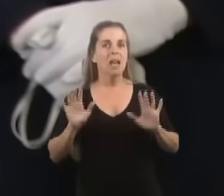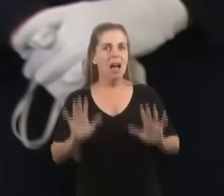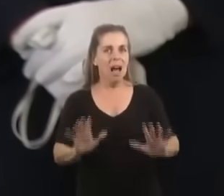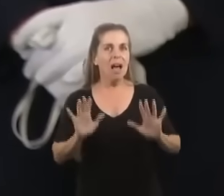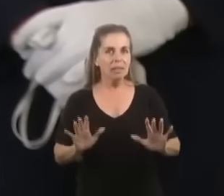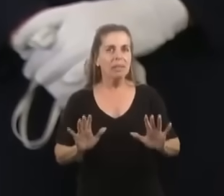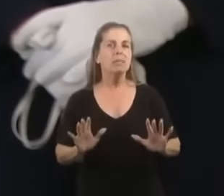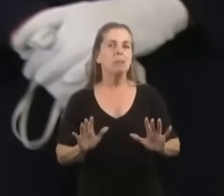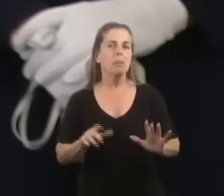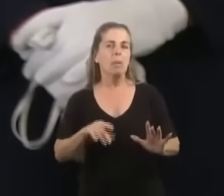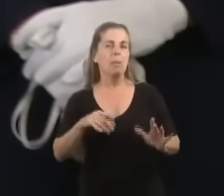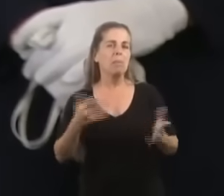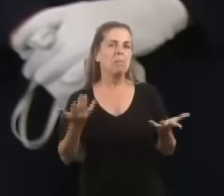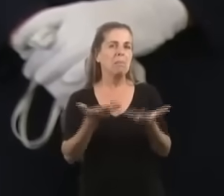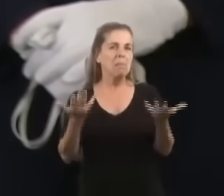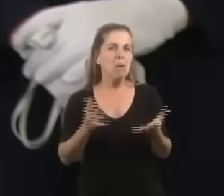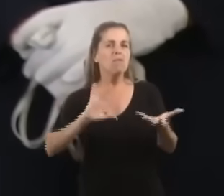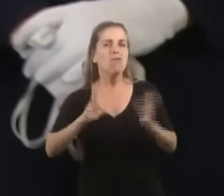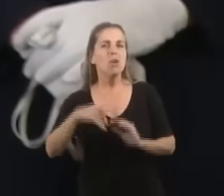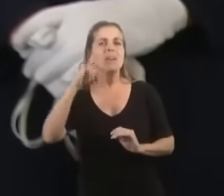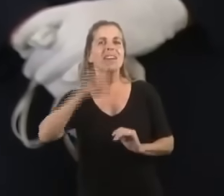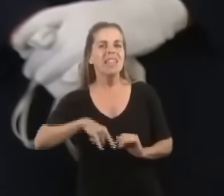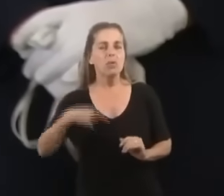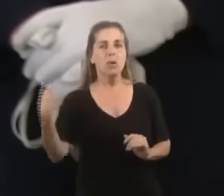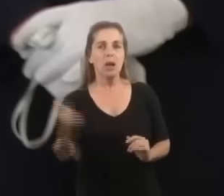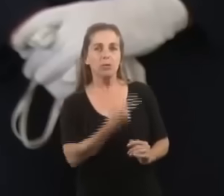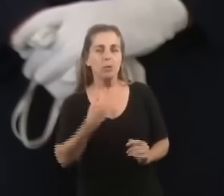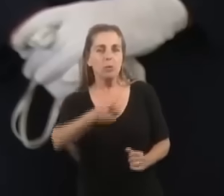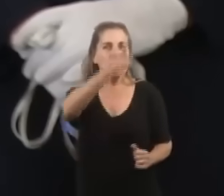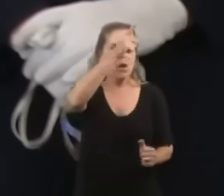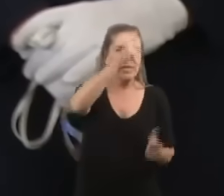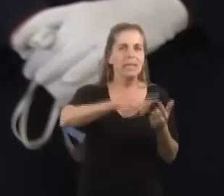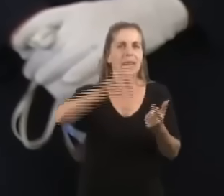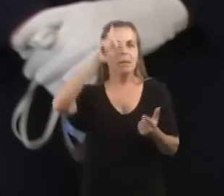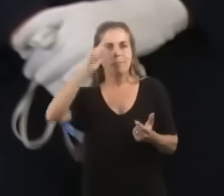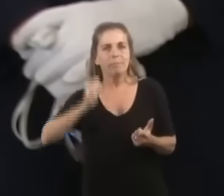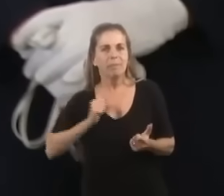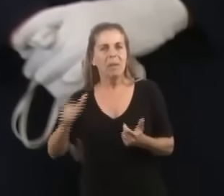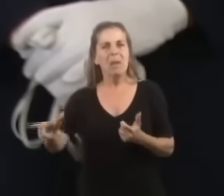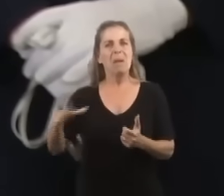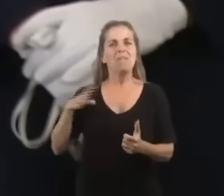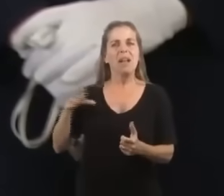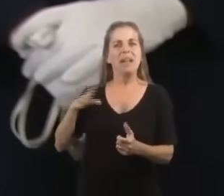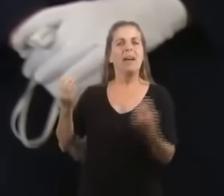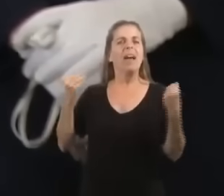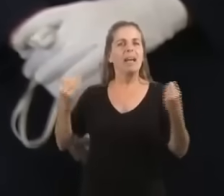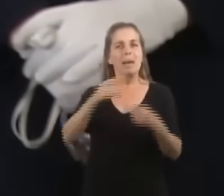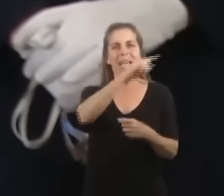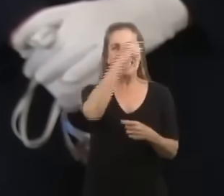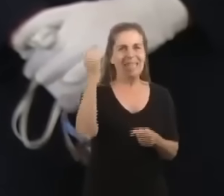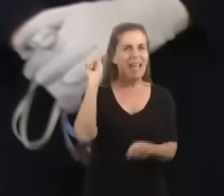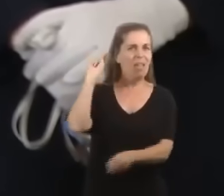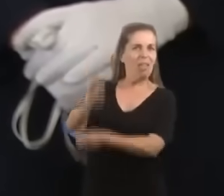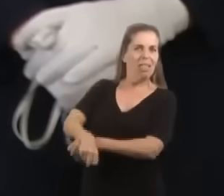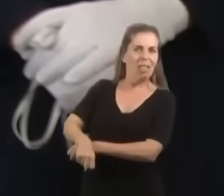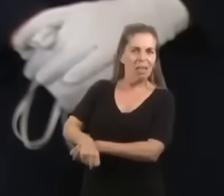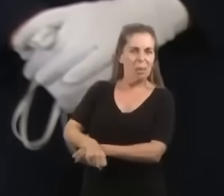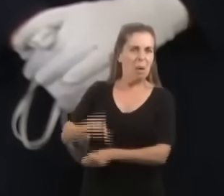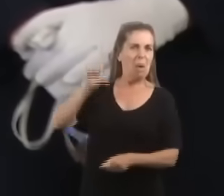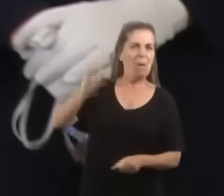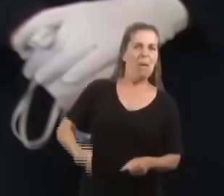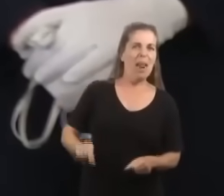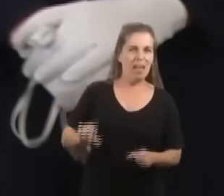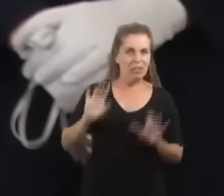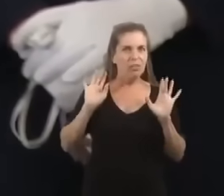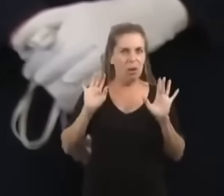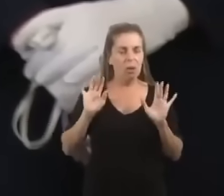argumentativa ridícula nuestras fuerzas de seguridad quedaron desamparadas por un estado que se cansó de ningunear